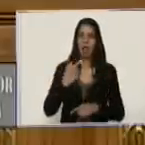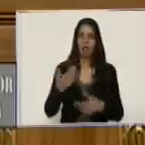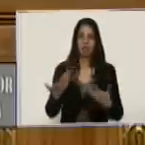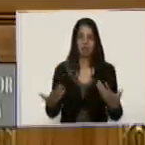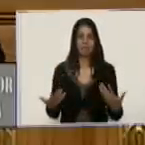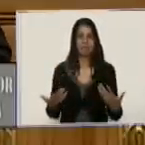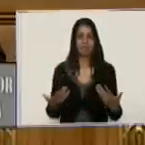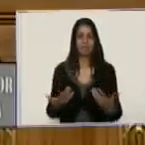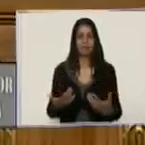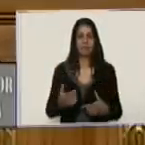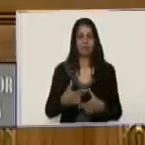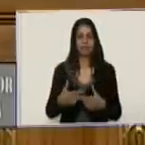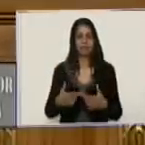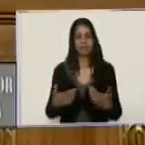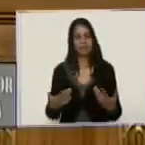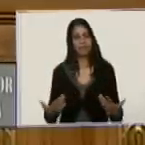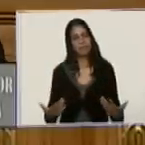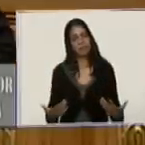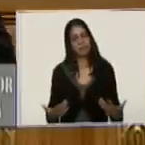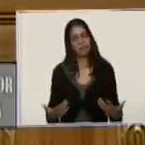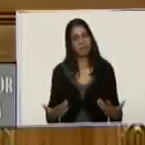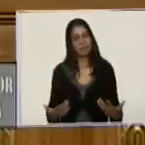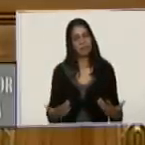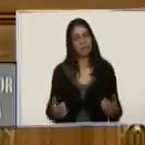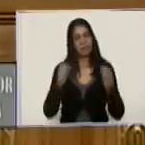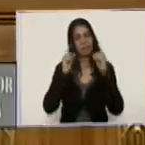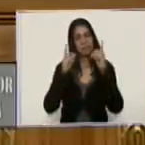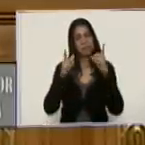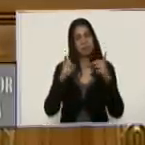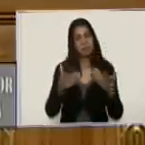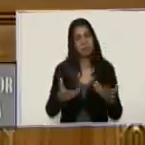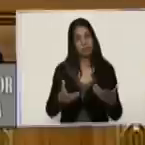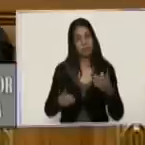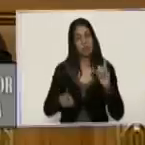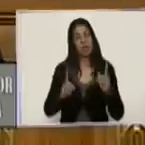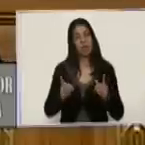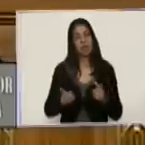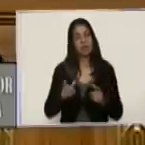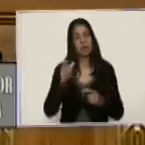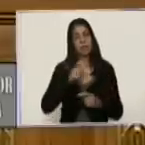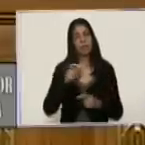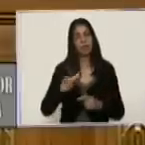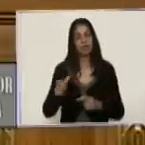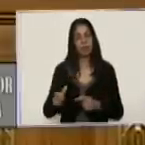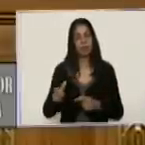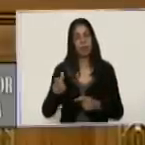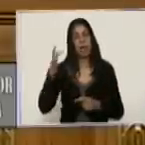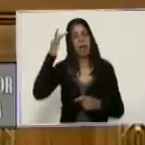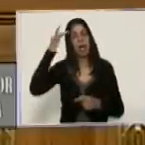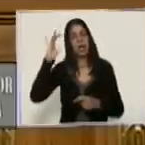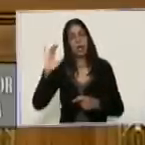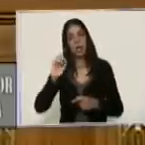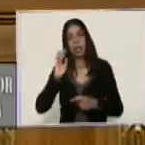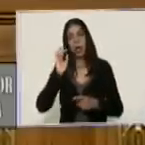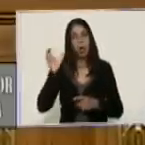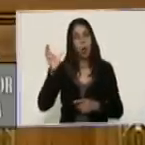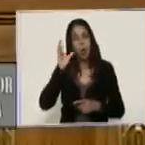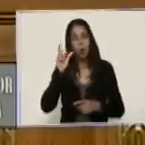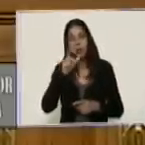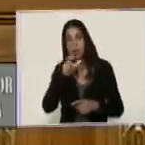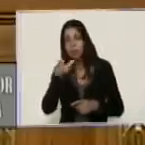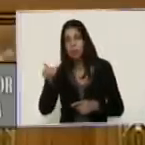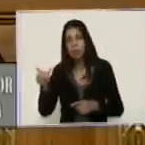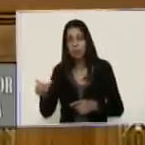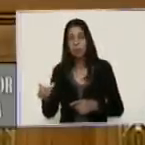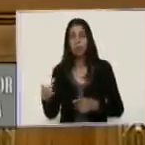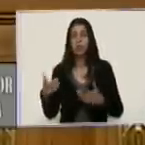camarada, es impresionante que hay veces que mucha gente le puede creer a estos personajes y pueden incluso hasta